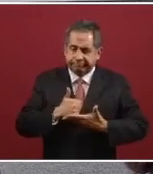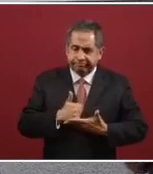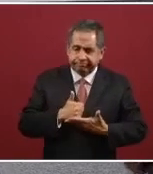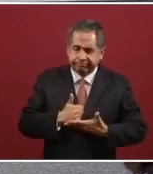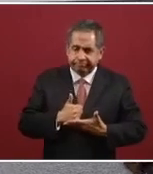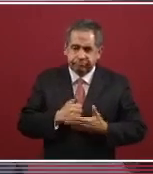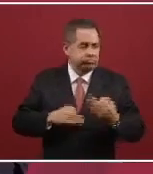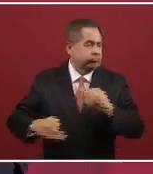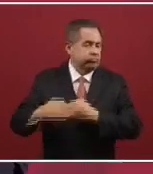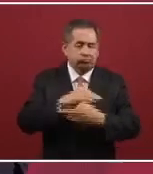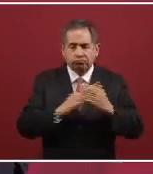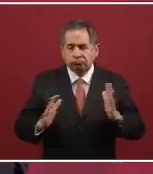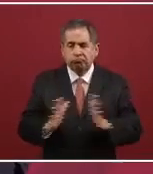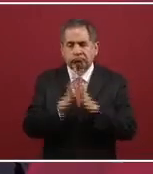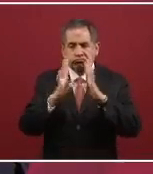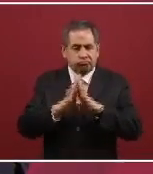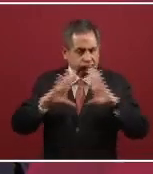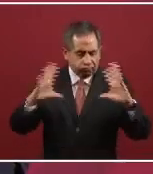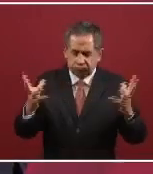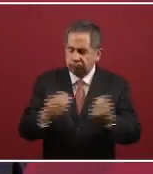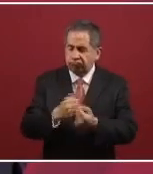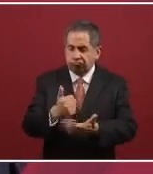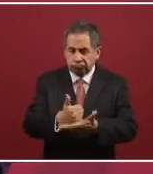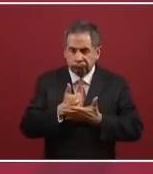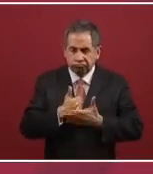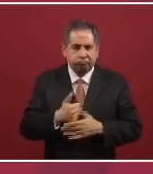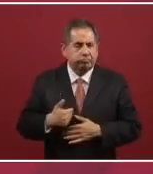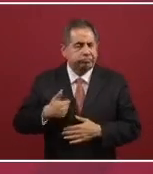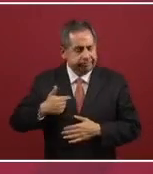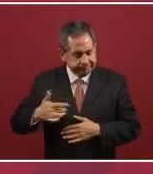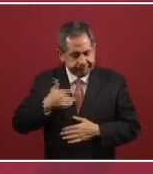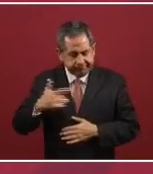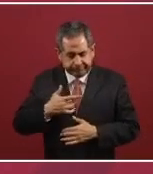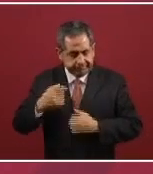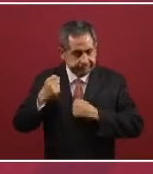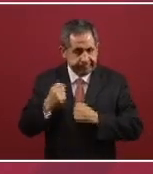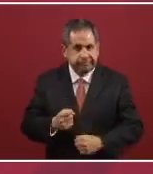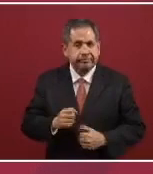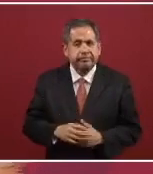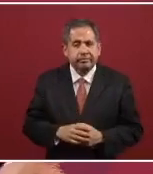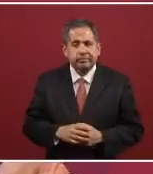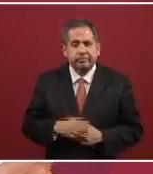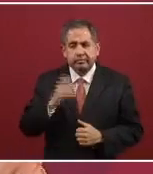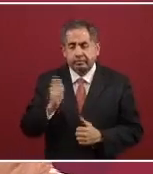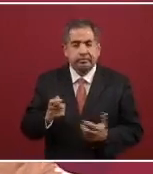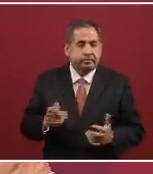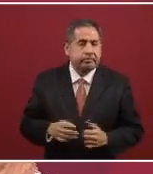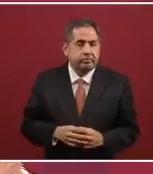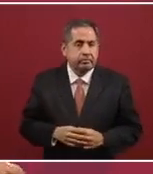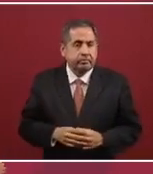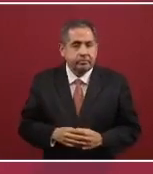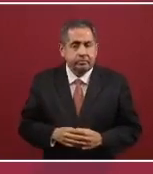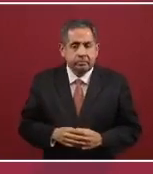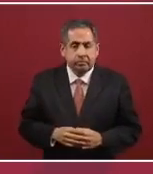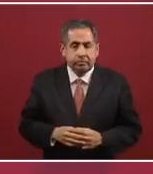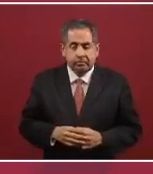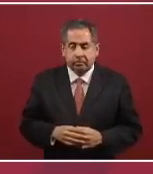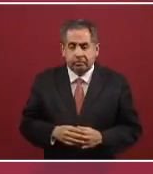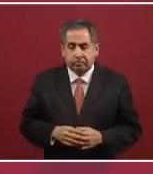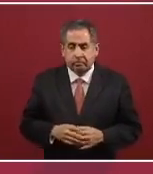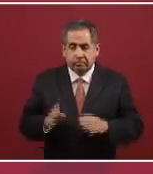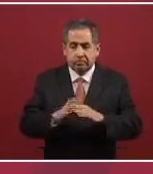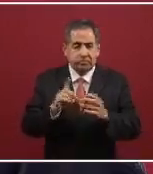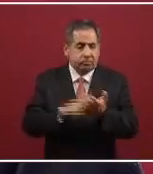que todos participemos. Yo estoy seguro de que va a haber